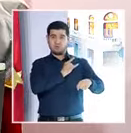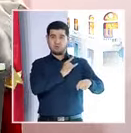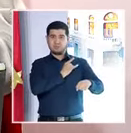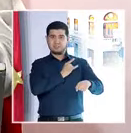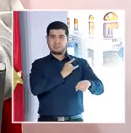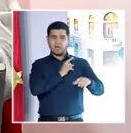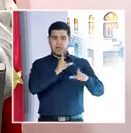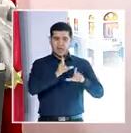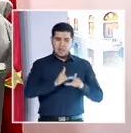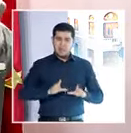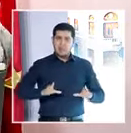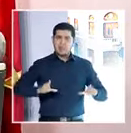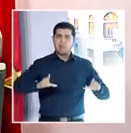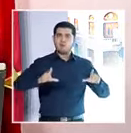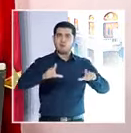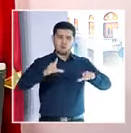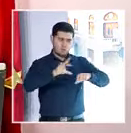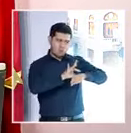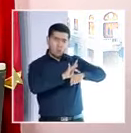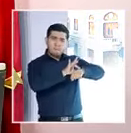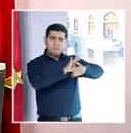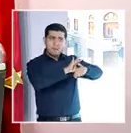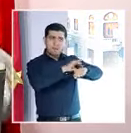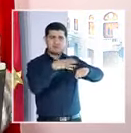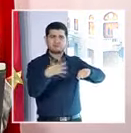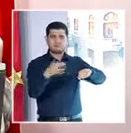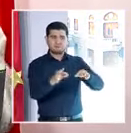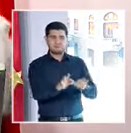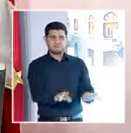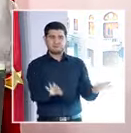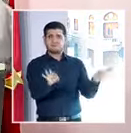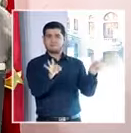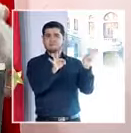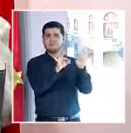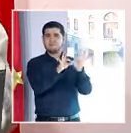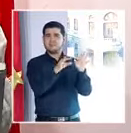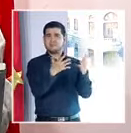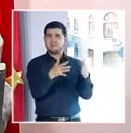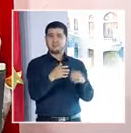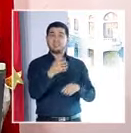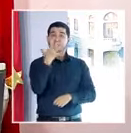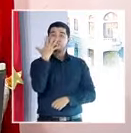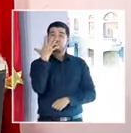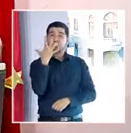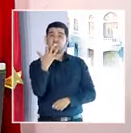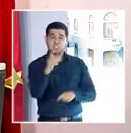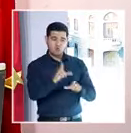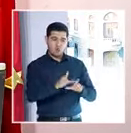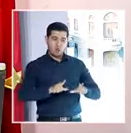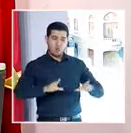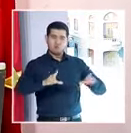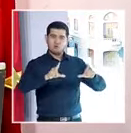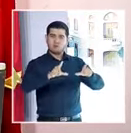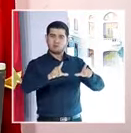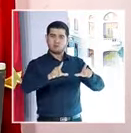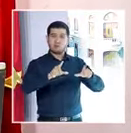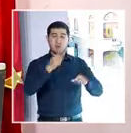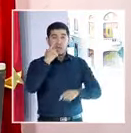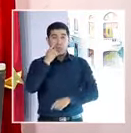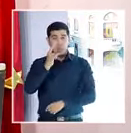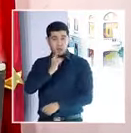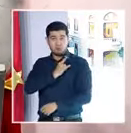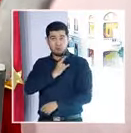de laboratorios más importante que tiene el país, 5 en total. La Universidad de Pamplona tiene